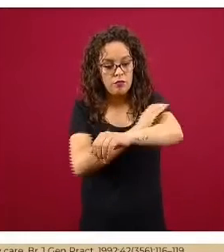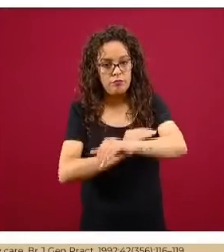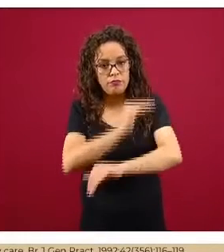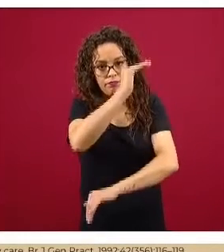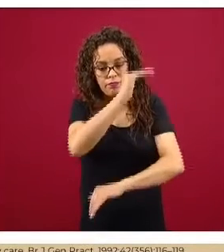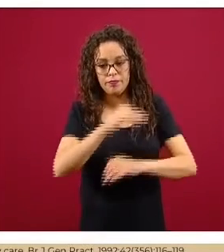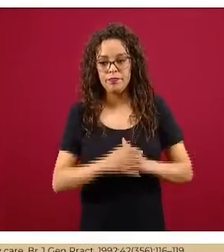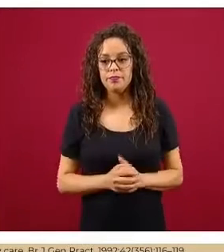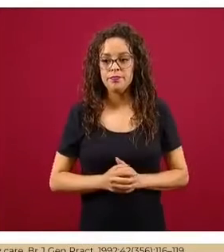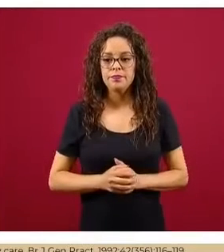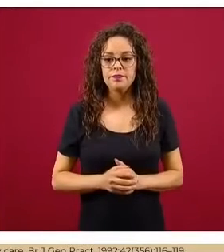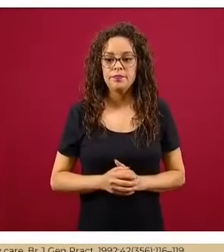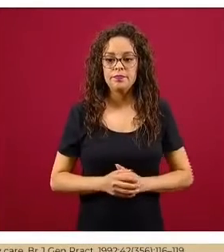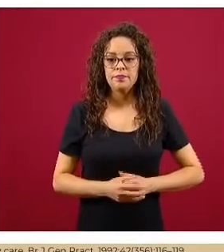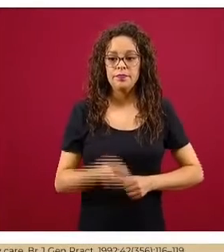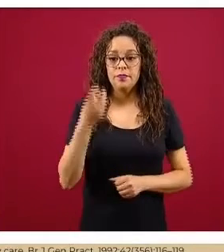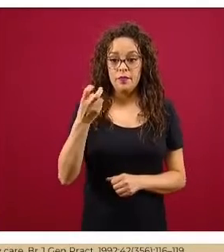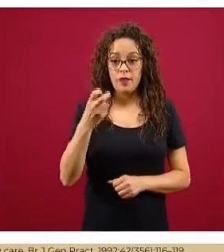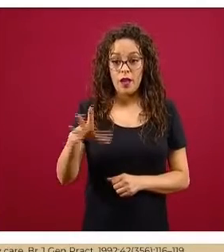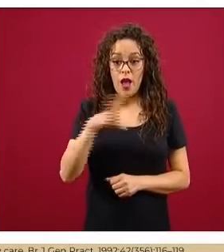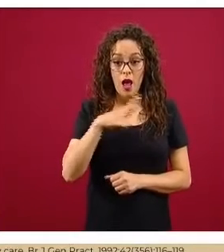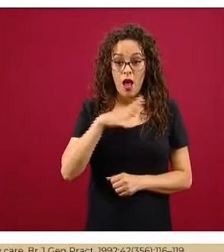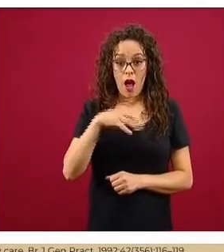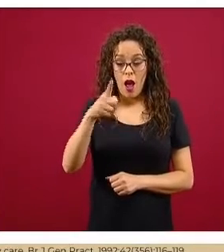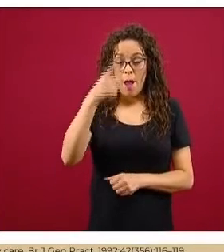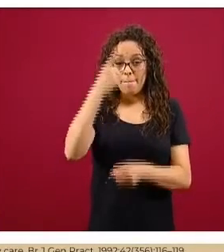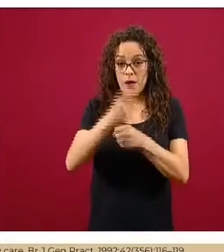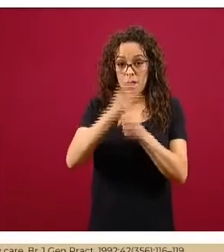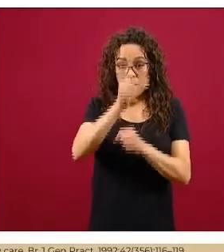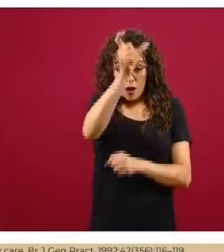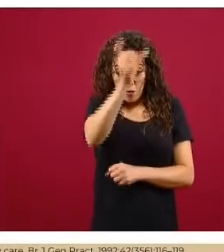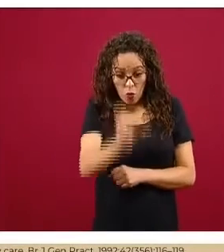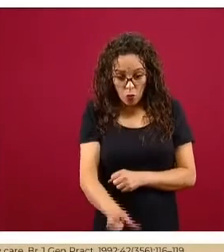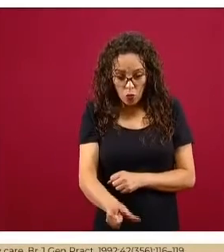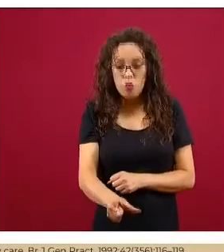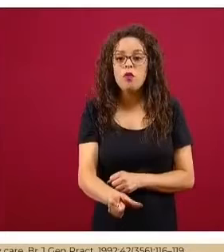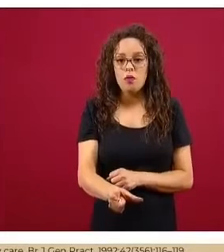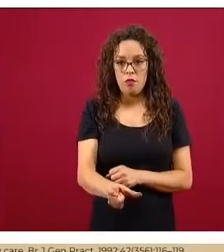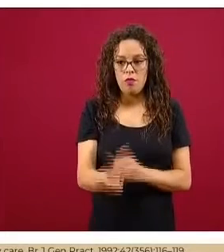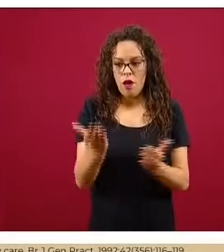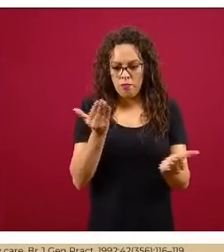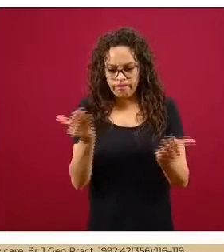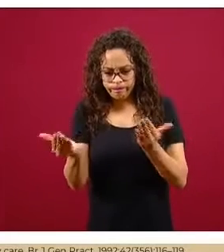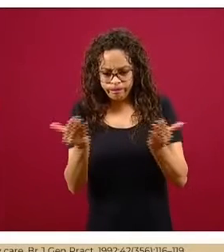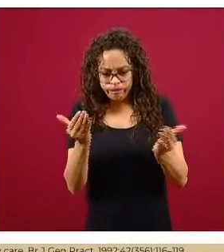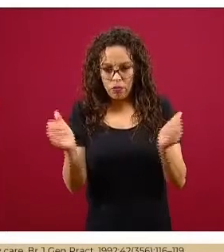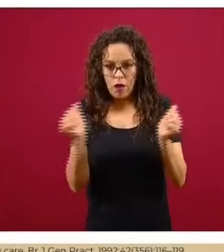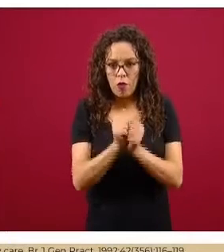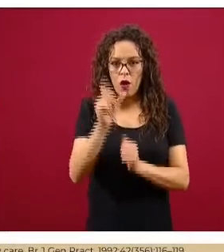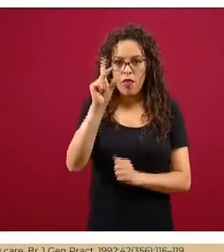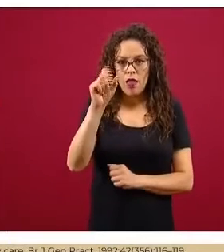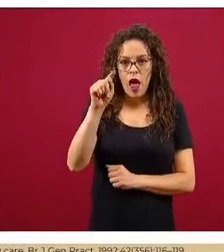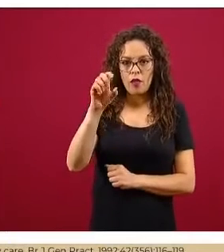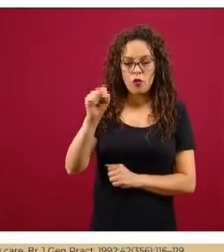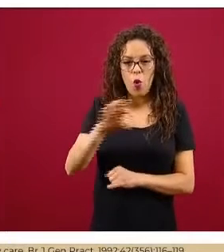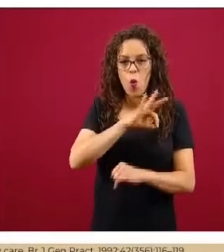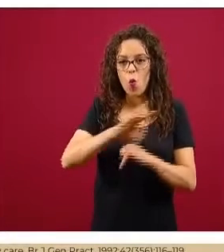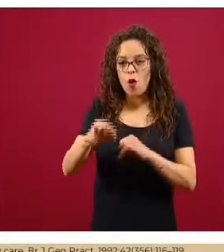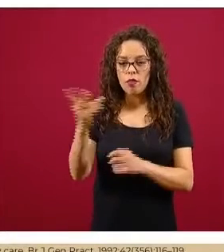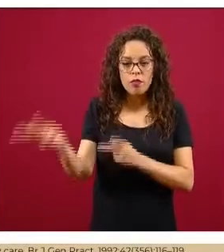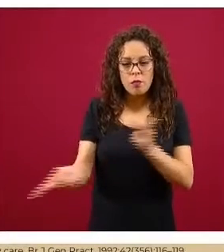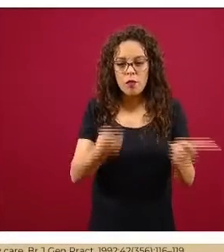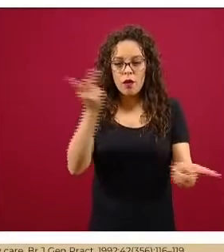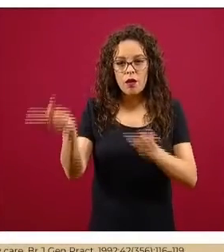de las mitades, en la que tenemos en la primera columna la estimación que tenemos con datos de la última encuesta completa que tenemos